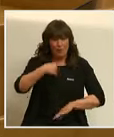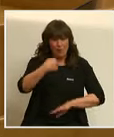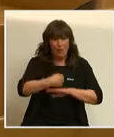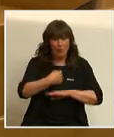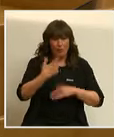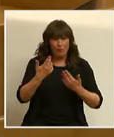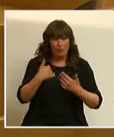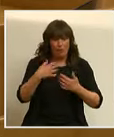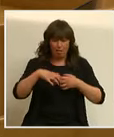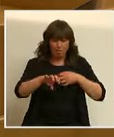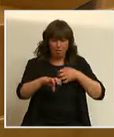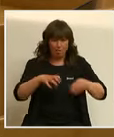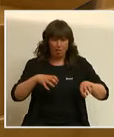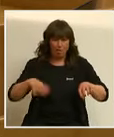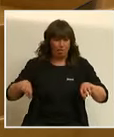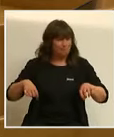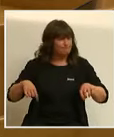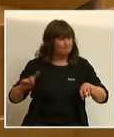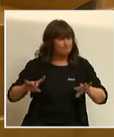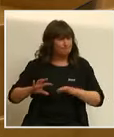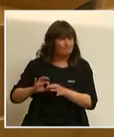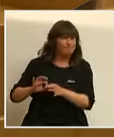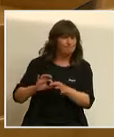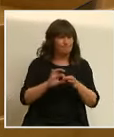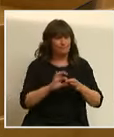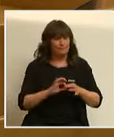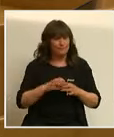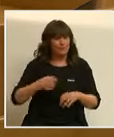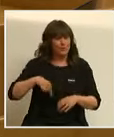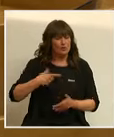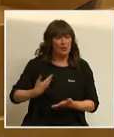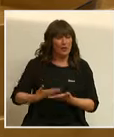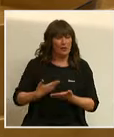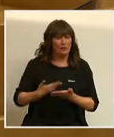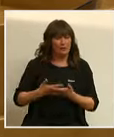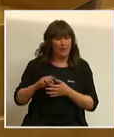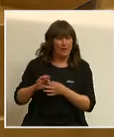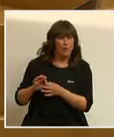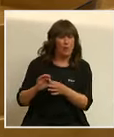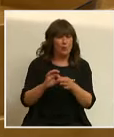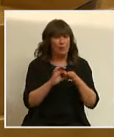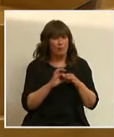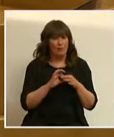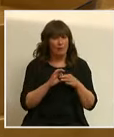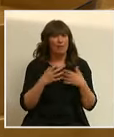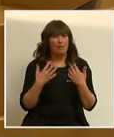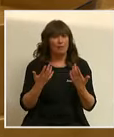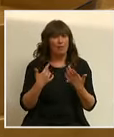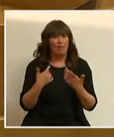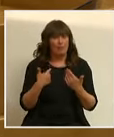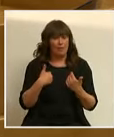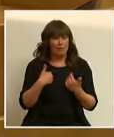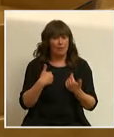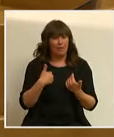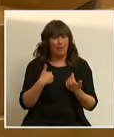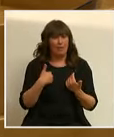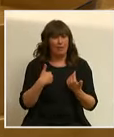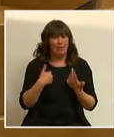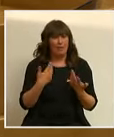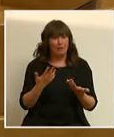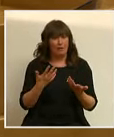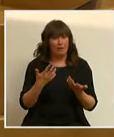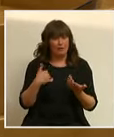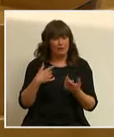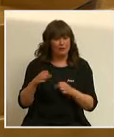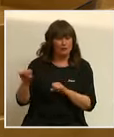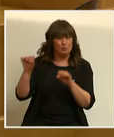evitar disgregar la unidad. Debemos ser garantes de una unidad que no nos pertenece y a la que hemos de proteger